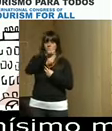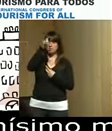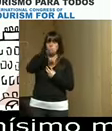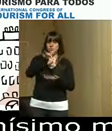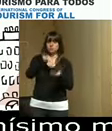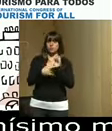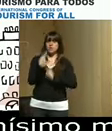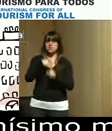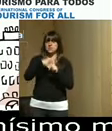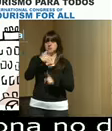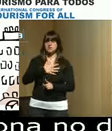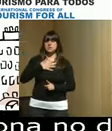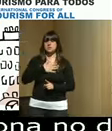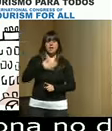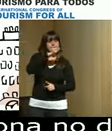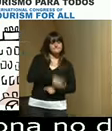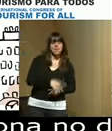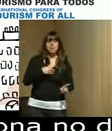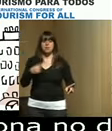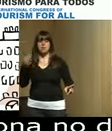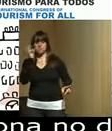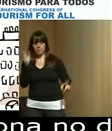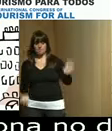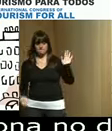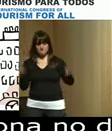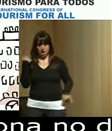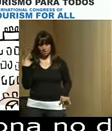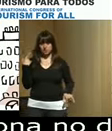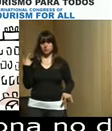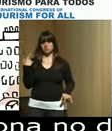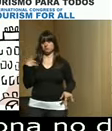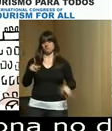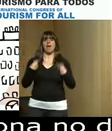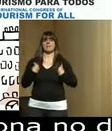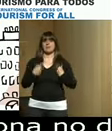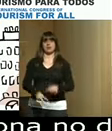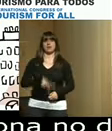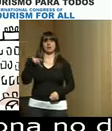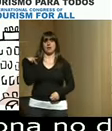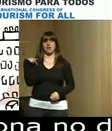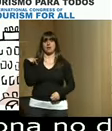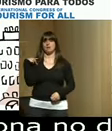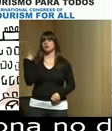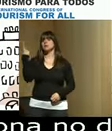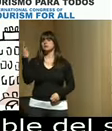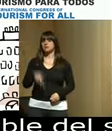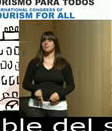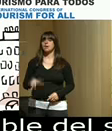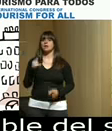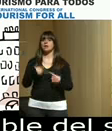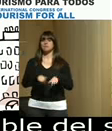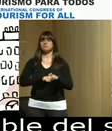un menor nivel de satisfacción con la vida, cosa que es acorde, es un resultado normal en la literatura. Y también tenéis la